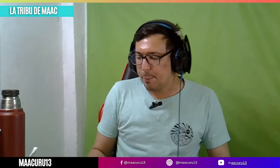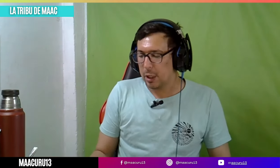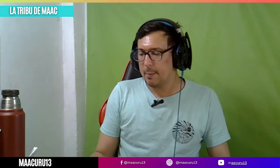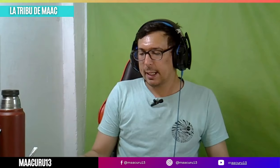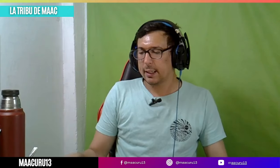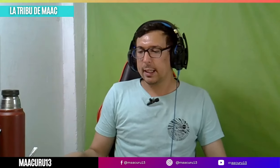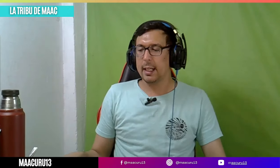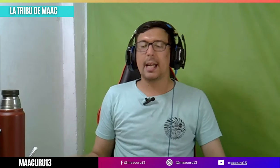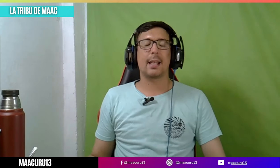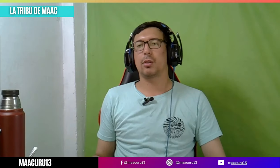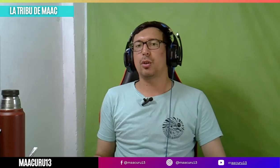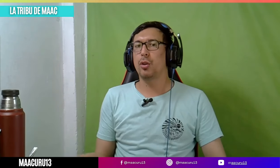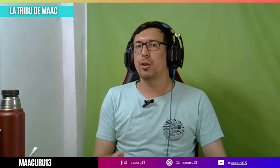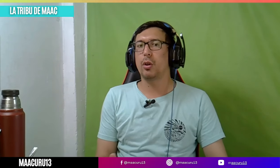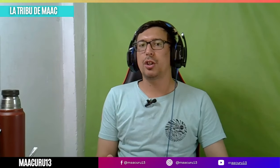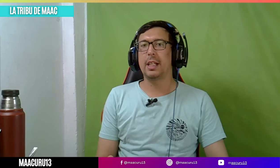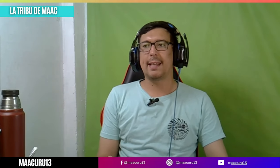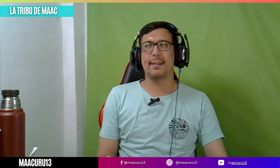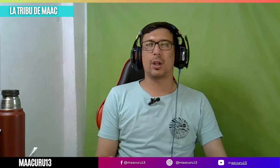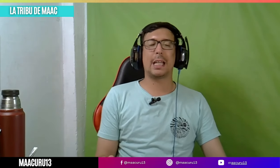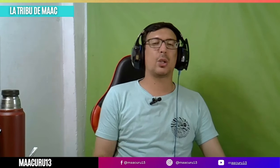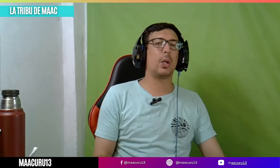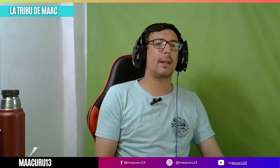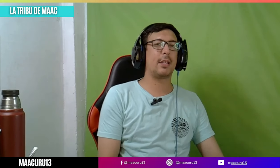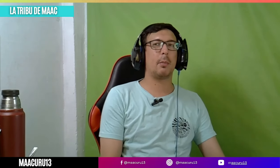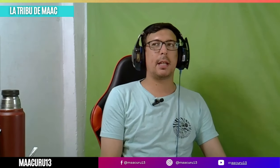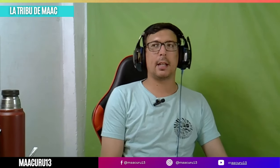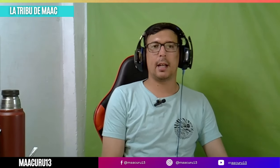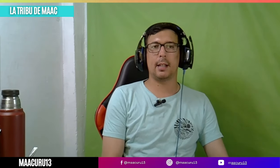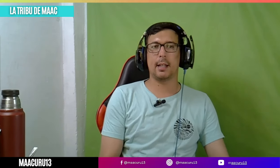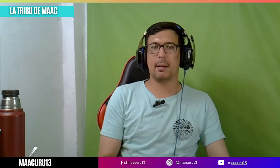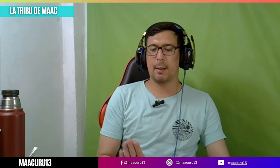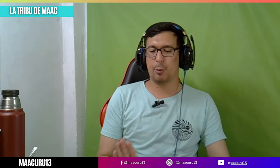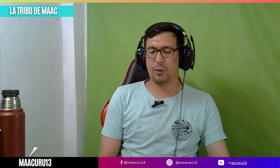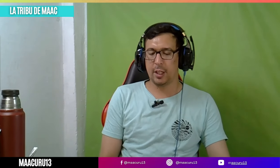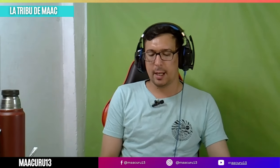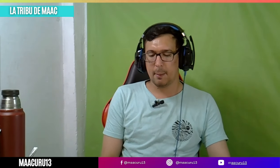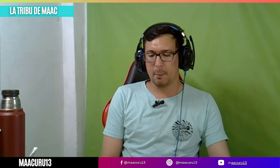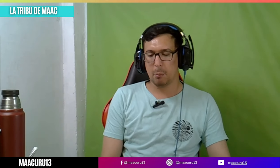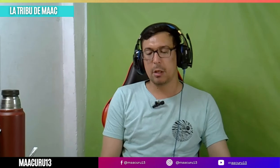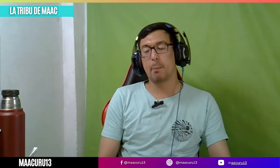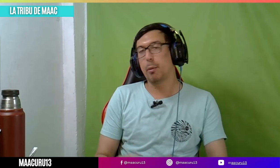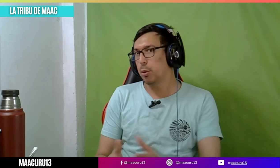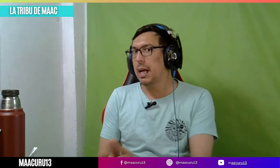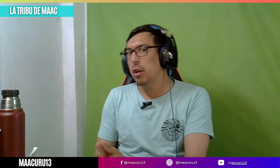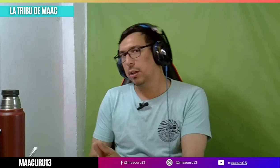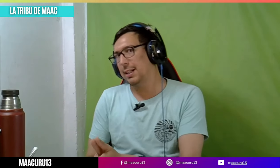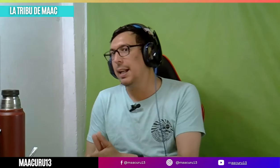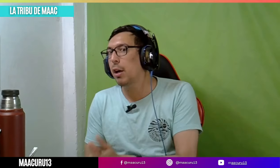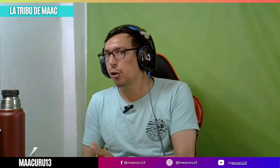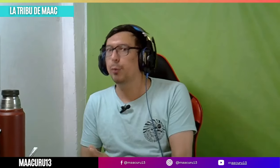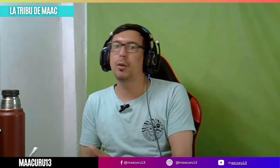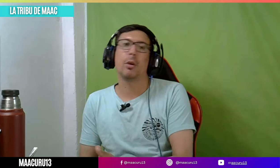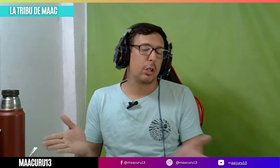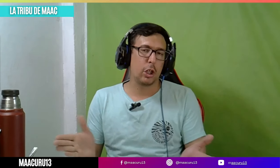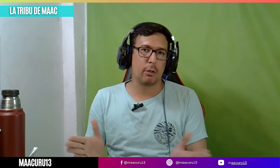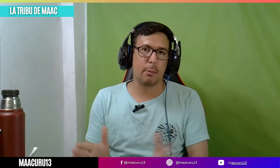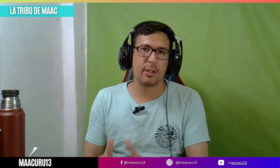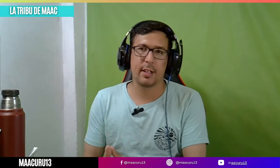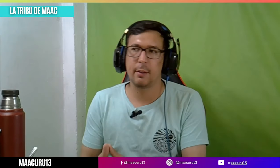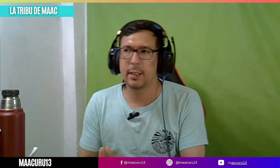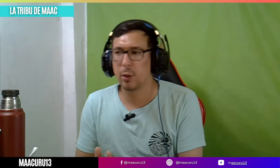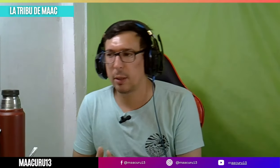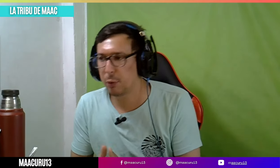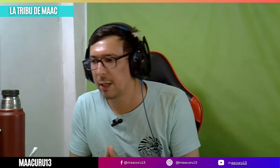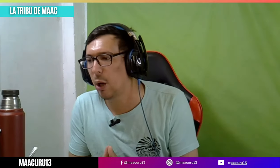gran problema que tiene, no solo en Chile, sino que en toda Latinoamérica, el tema de la policía... Bueno, por un lado, la corrupción. No vamos